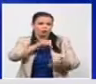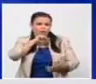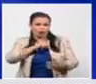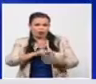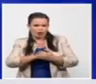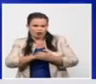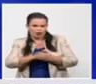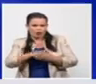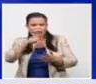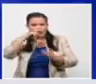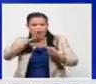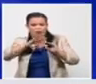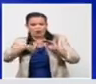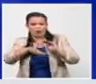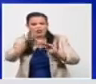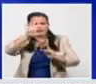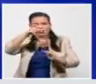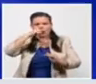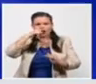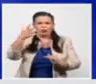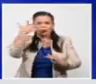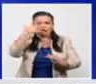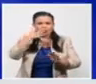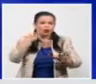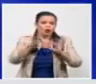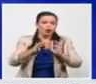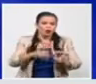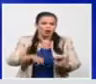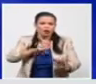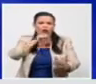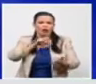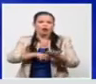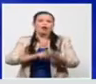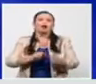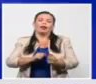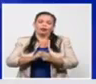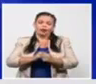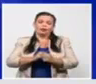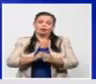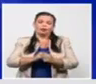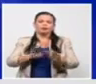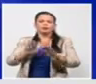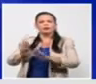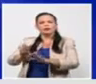que evidencian lo peligroso de la enfermedad, el riesgo también permanente para las edades